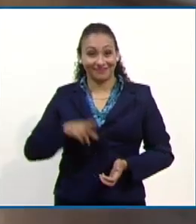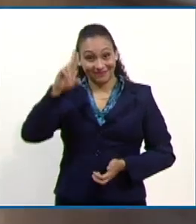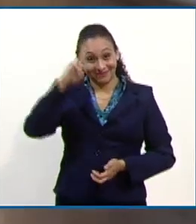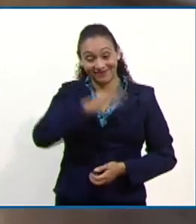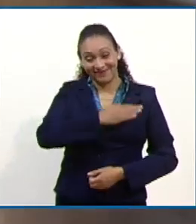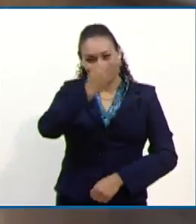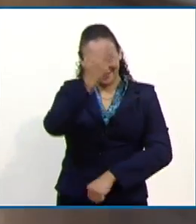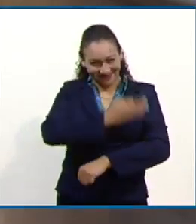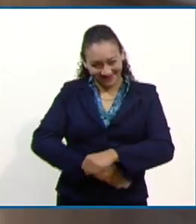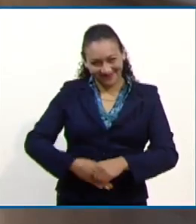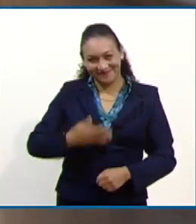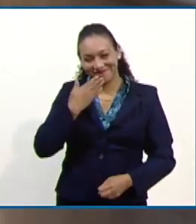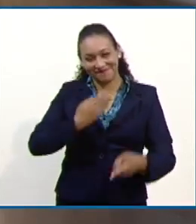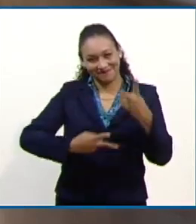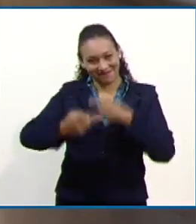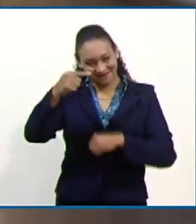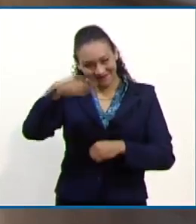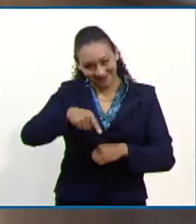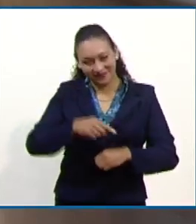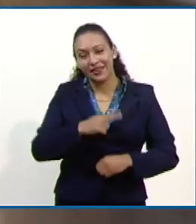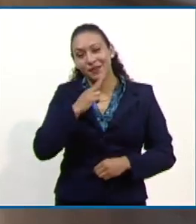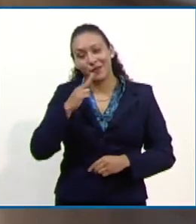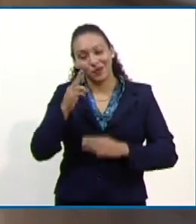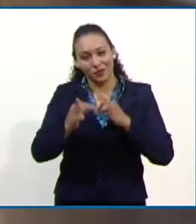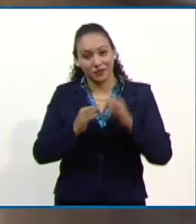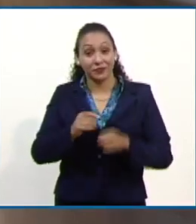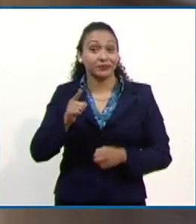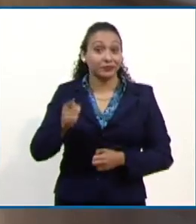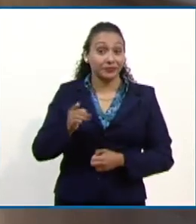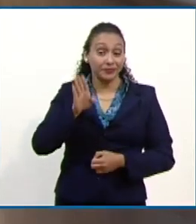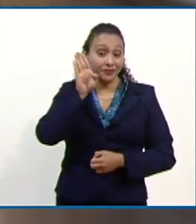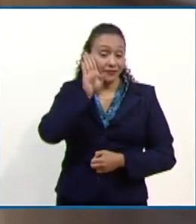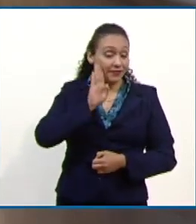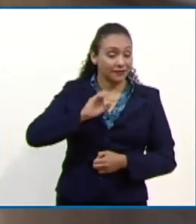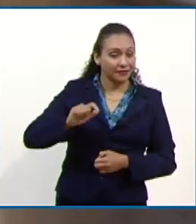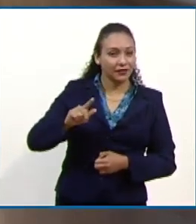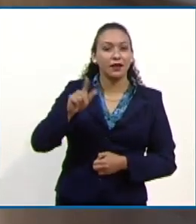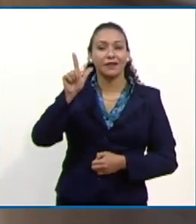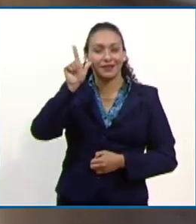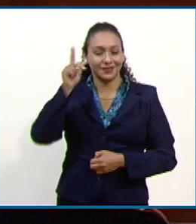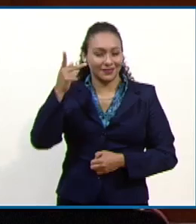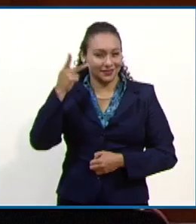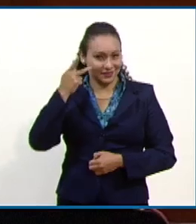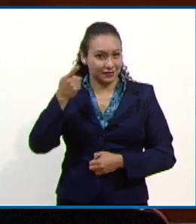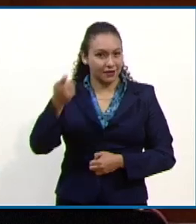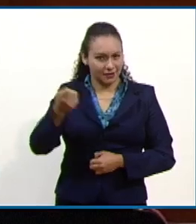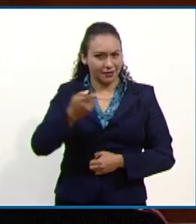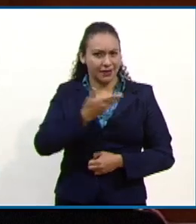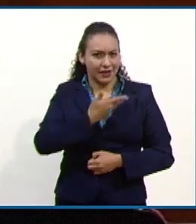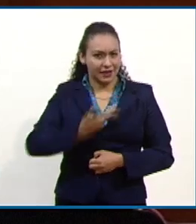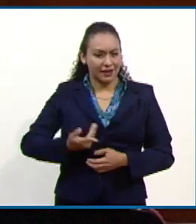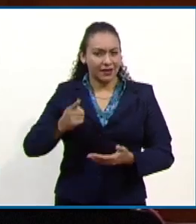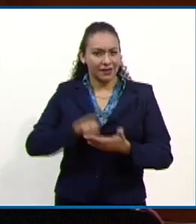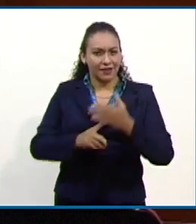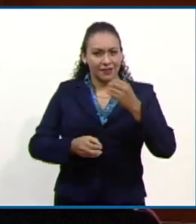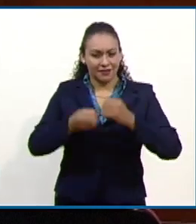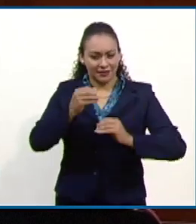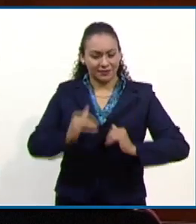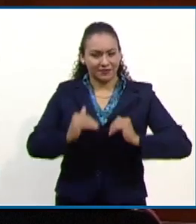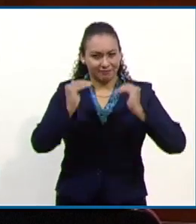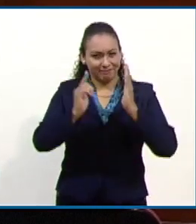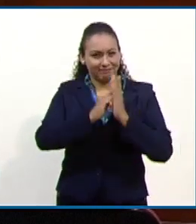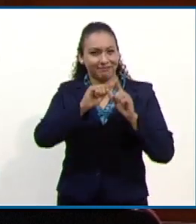tardes a todas las personas que siguen esta transmisión. La ministra presidenta de la Suprema Corte de Justicia, Norma Lucía Piña